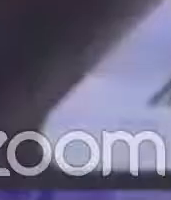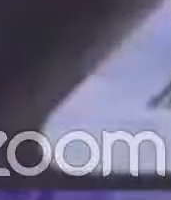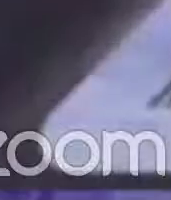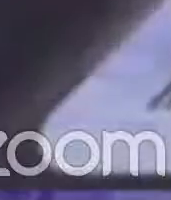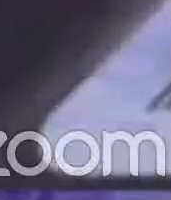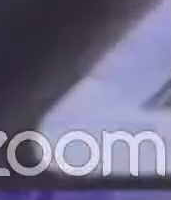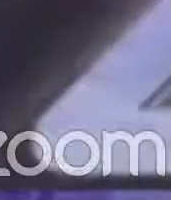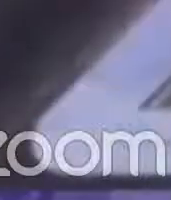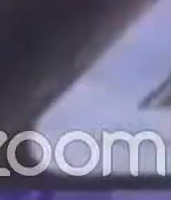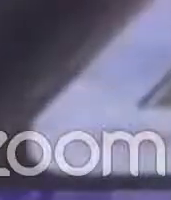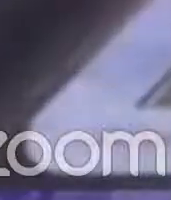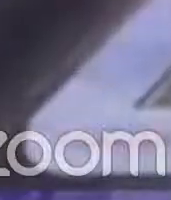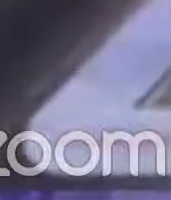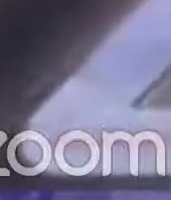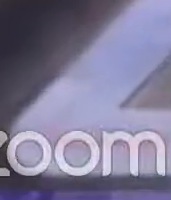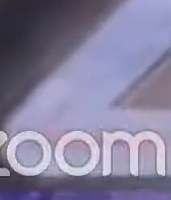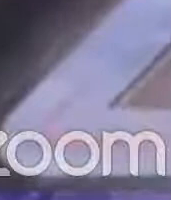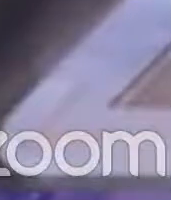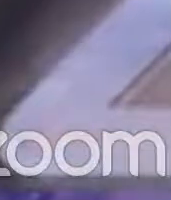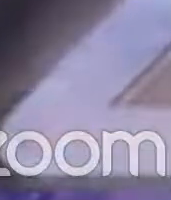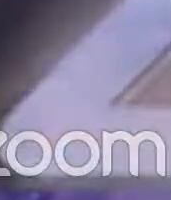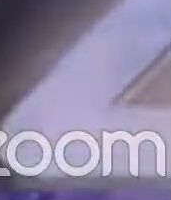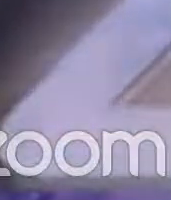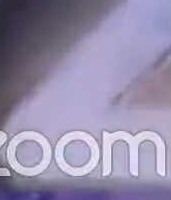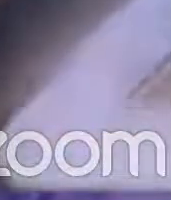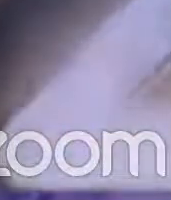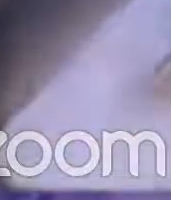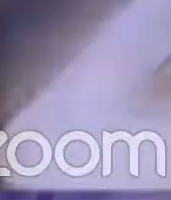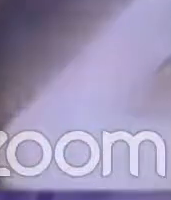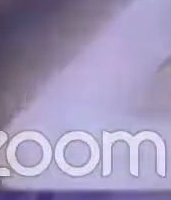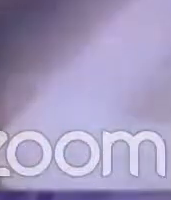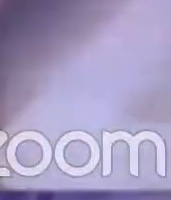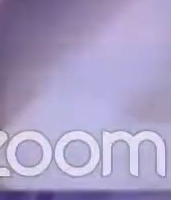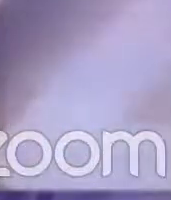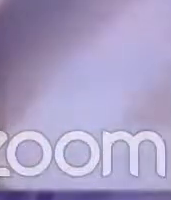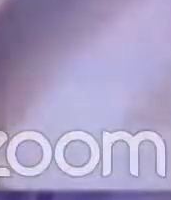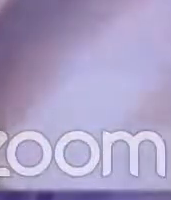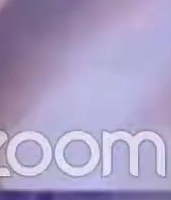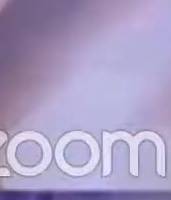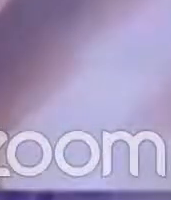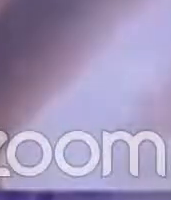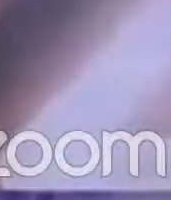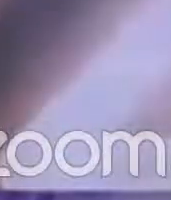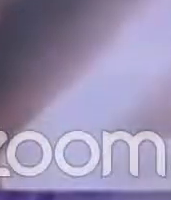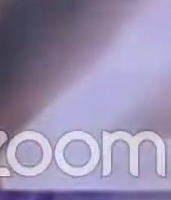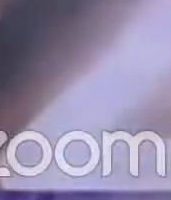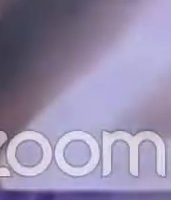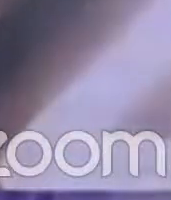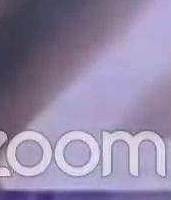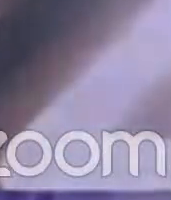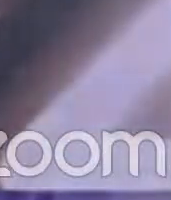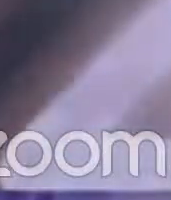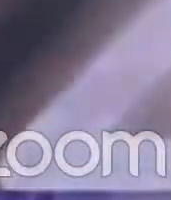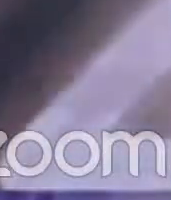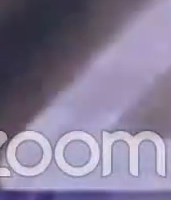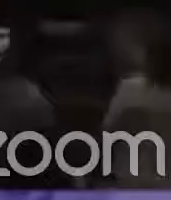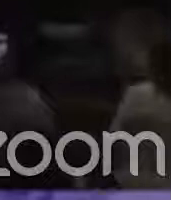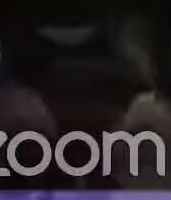¿Están listos? Contamos de 10 para abajo en inglés. Empiezo yo,